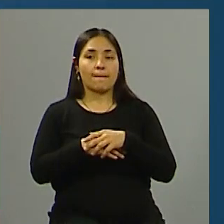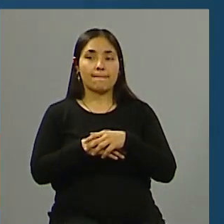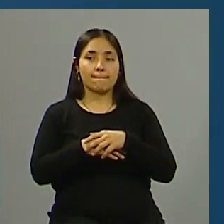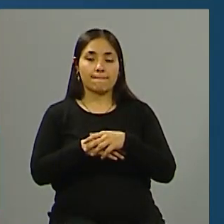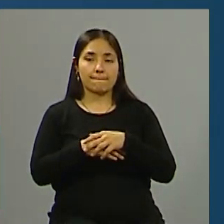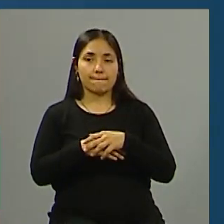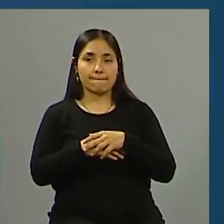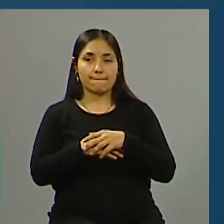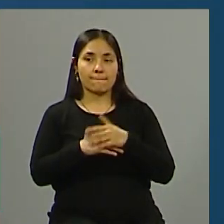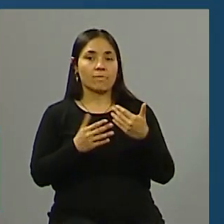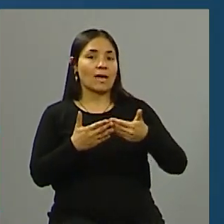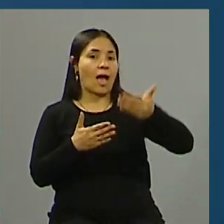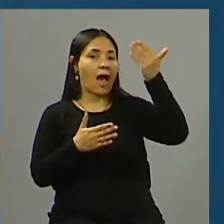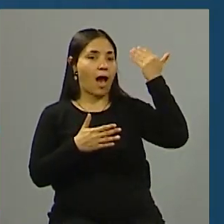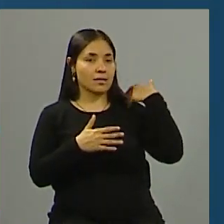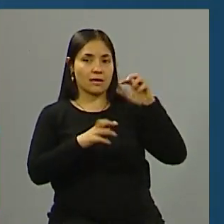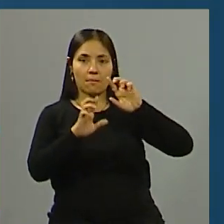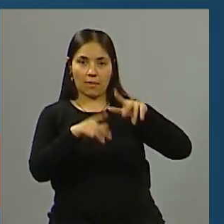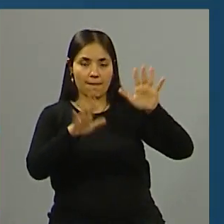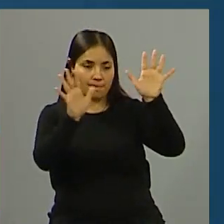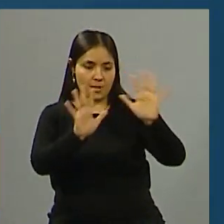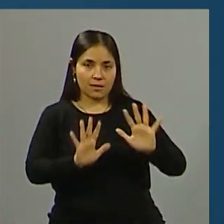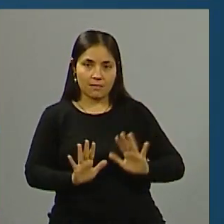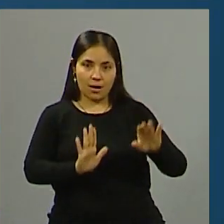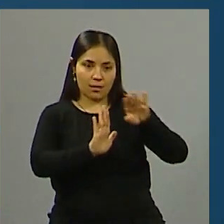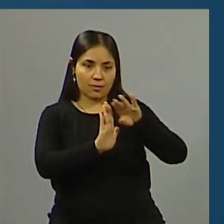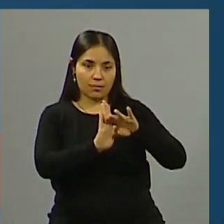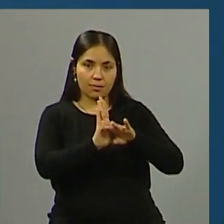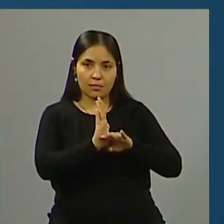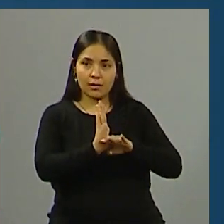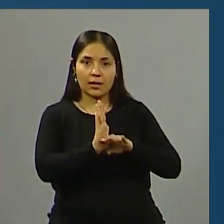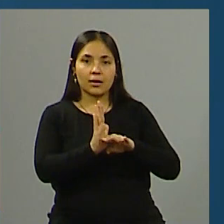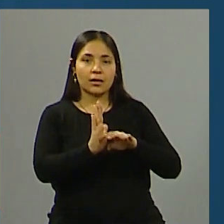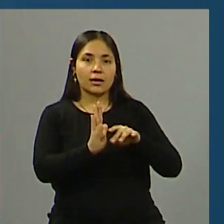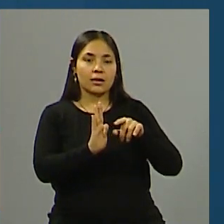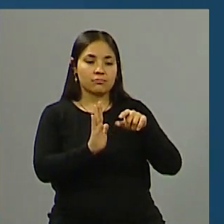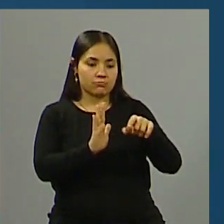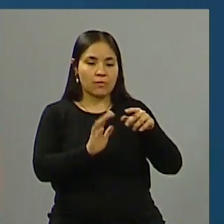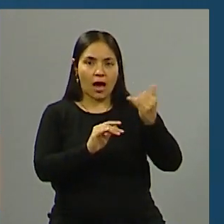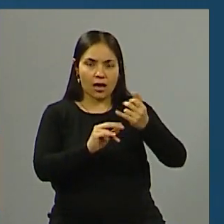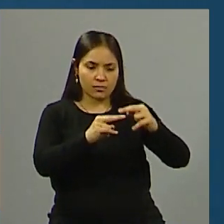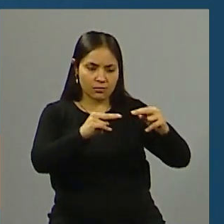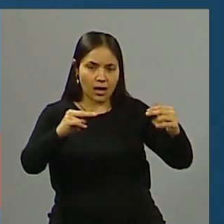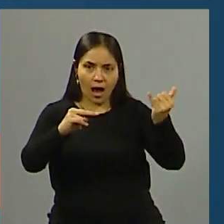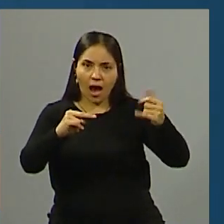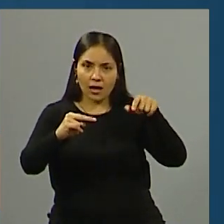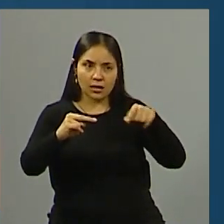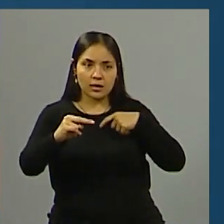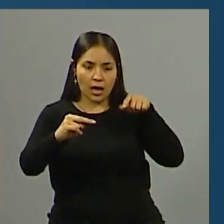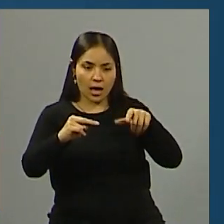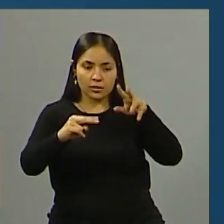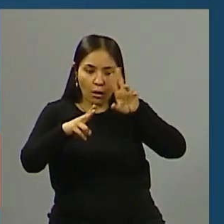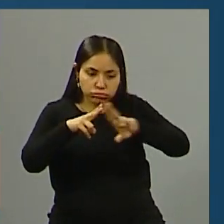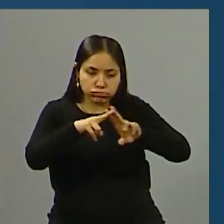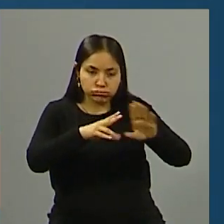planificadas anteriormente, como pensar en poder pasar a Chile con un tren en algún momento. Es un plan muy